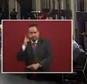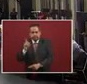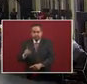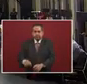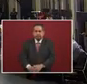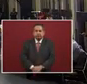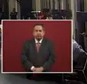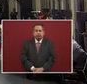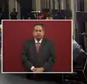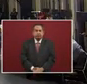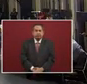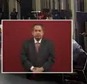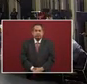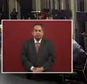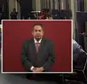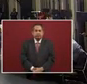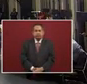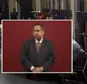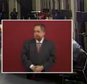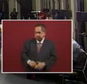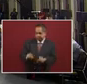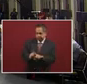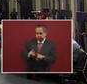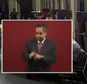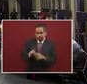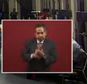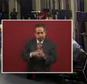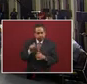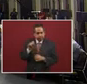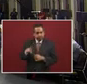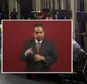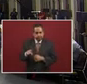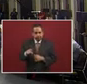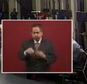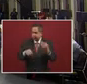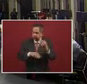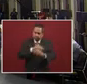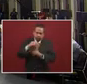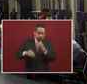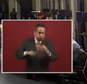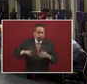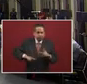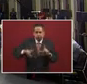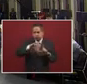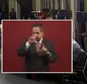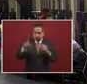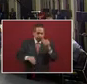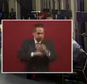presidente. Lo mismo en el caso, en todo el gobierno.